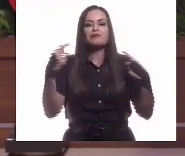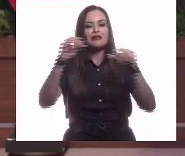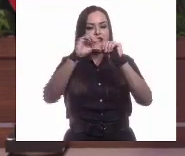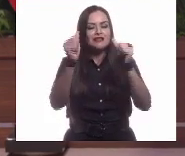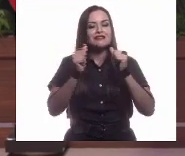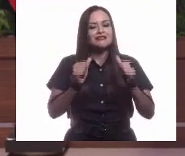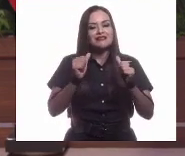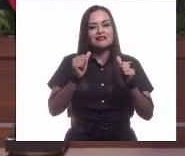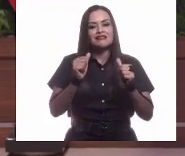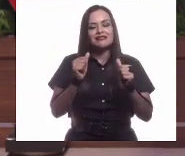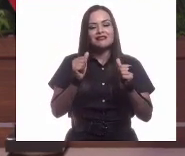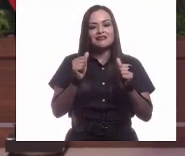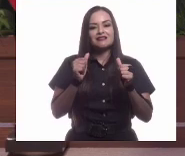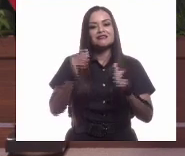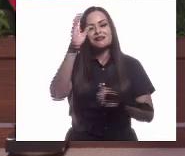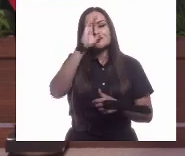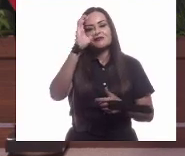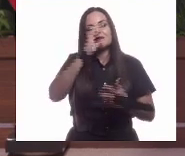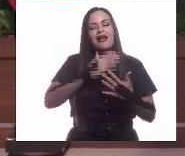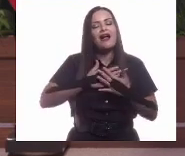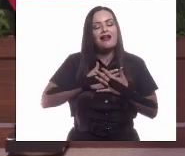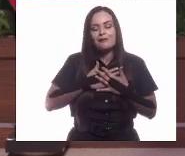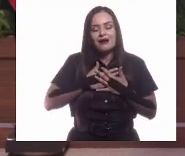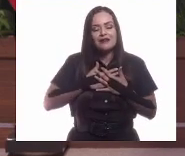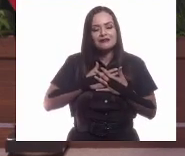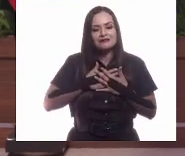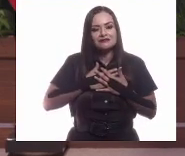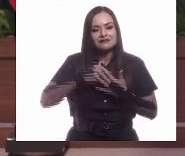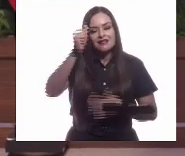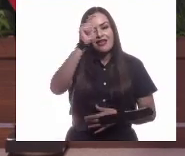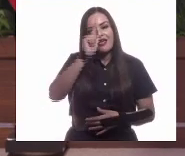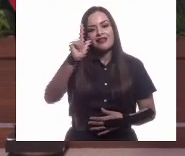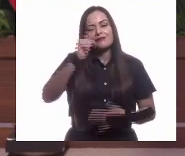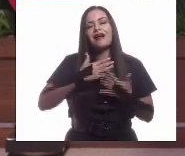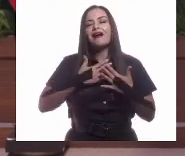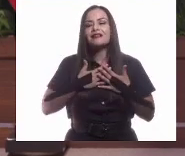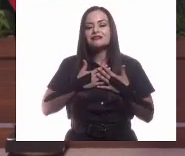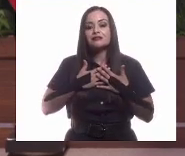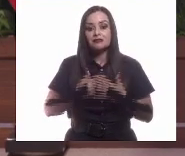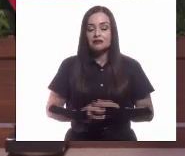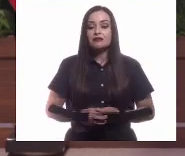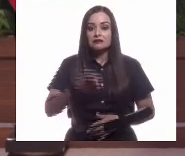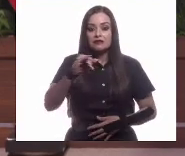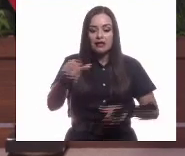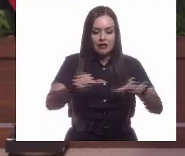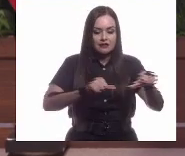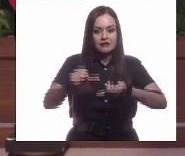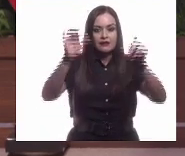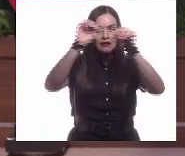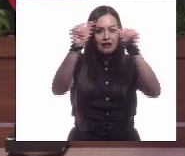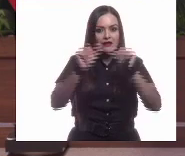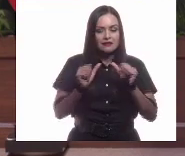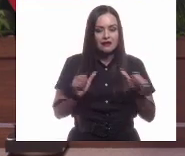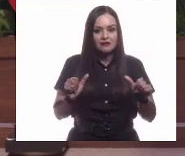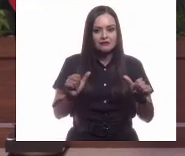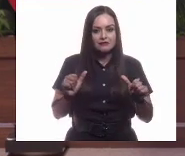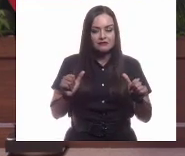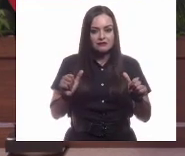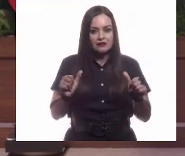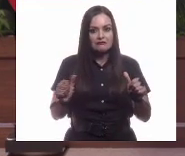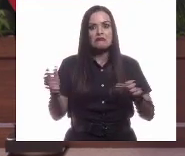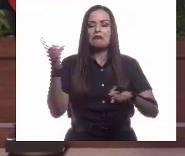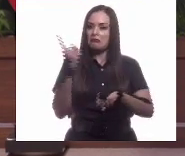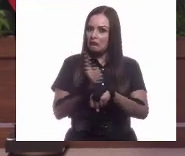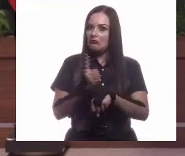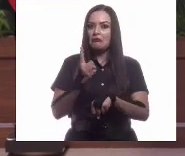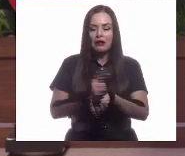alma, y yo no puedo más que coincidir plenamente. Hemos realizado actividades culturales diaria e ininterrumpidamente